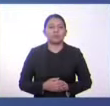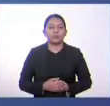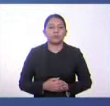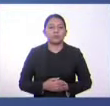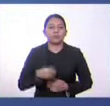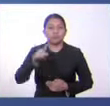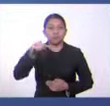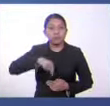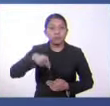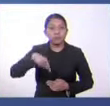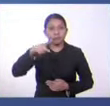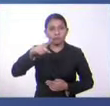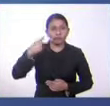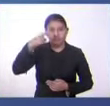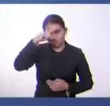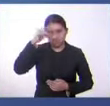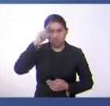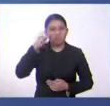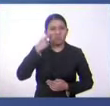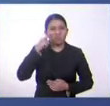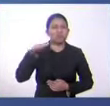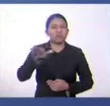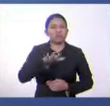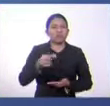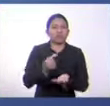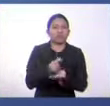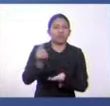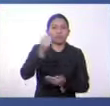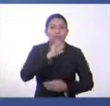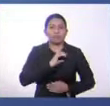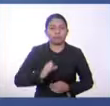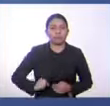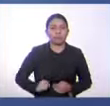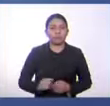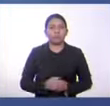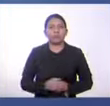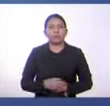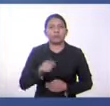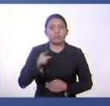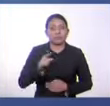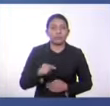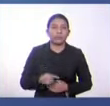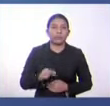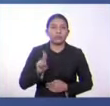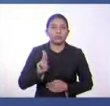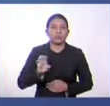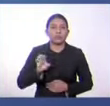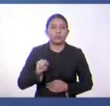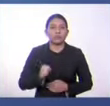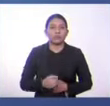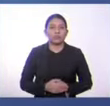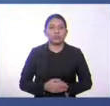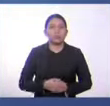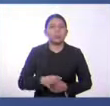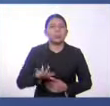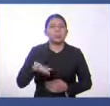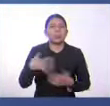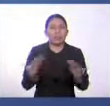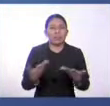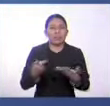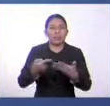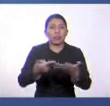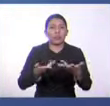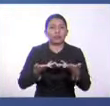estado trabajando en la Universidad del Salvador en el Magíster para Derechos Humanos. Y este